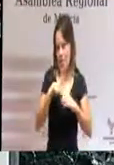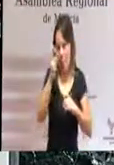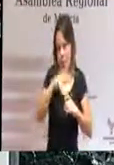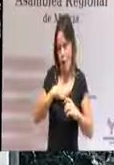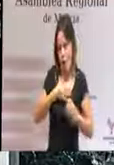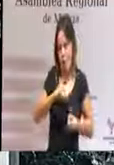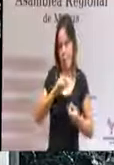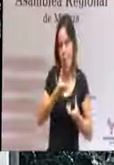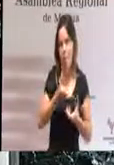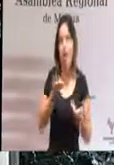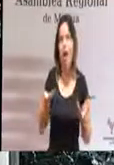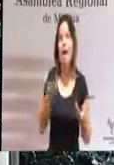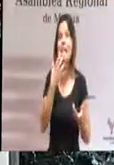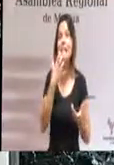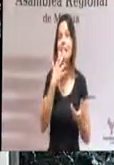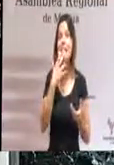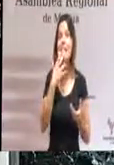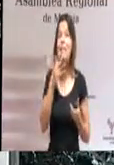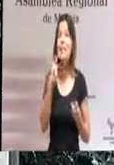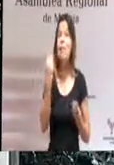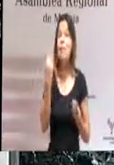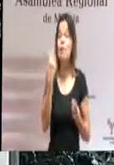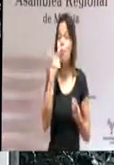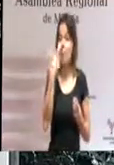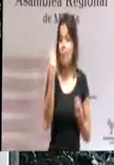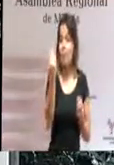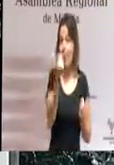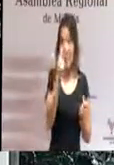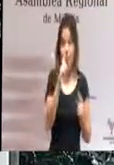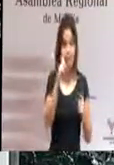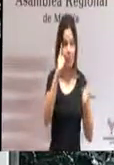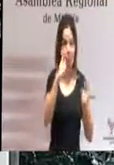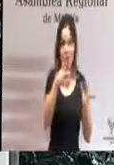dice que el que primero lo huele, debajo lo tiene.